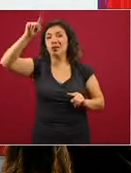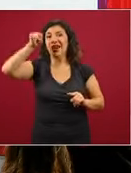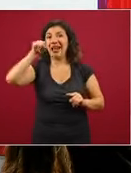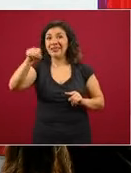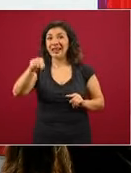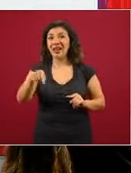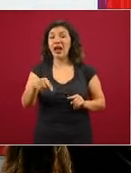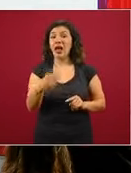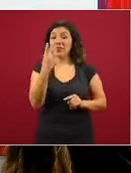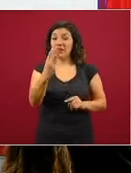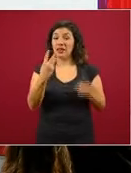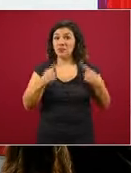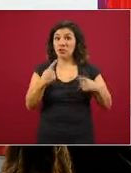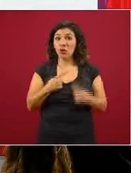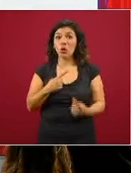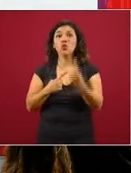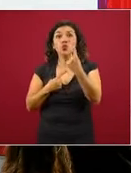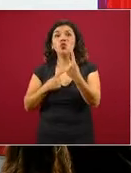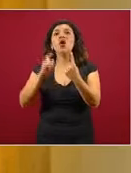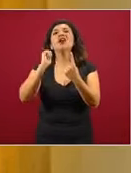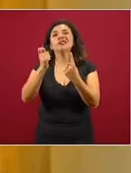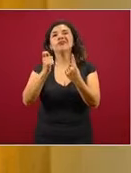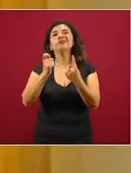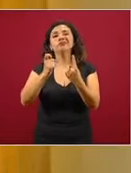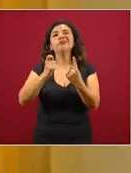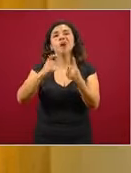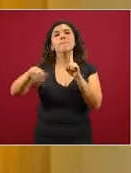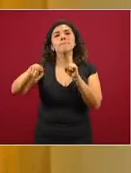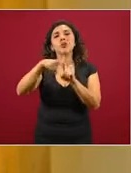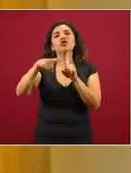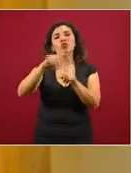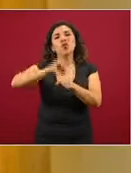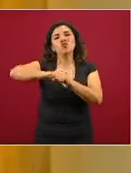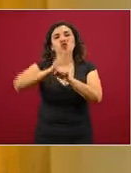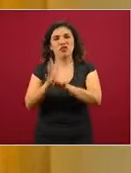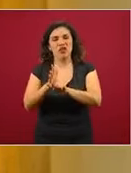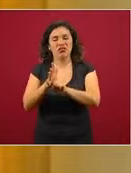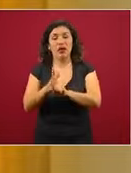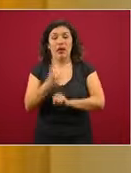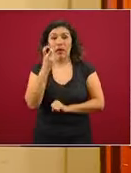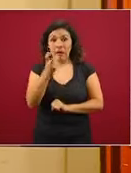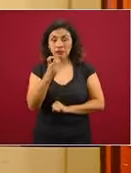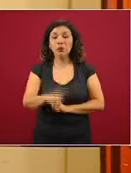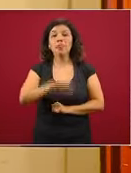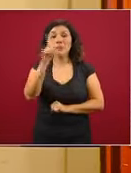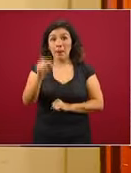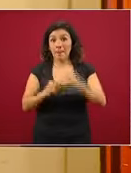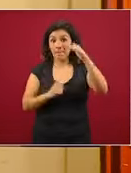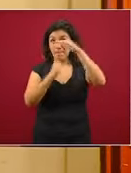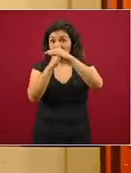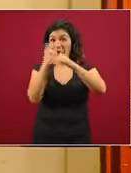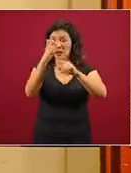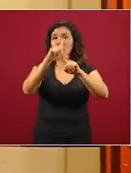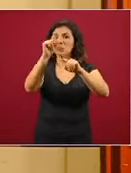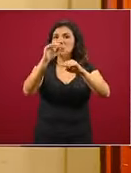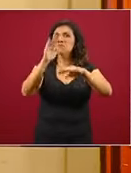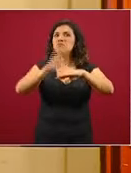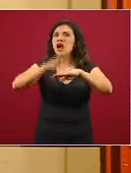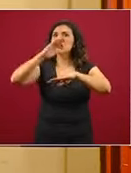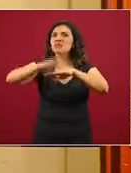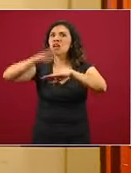1 de cada 3 casos era un caso de COVID. Y luego que llegan a ese punto empieza a haber un